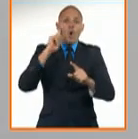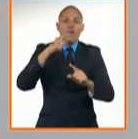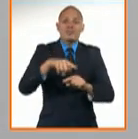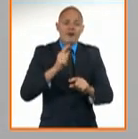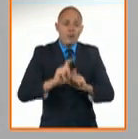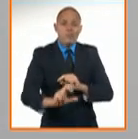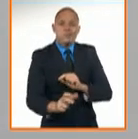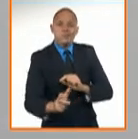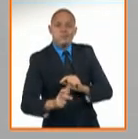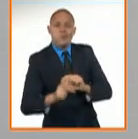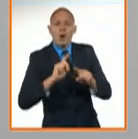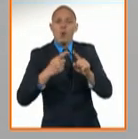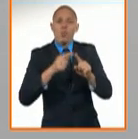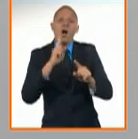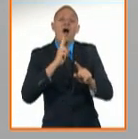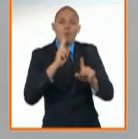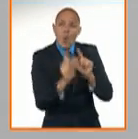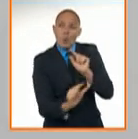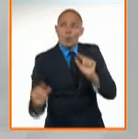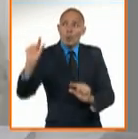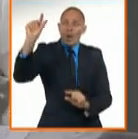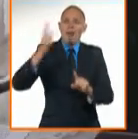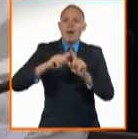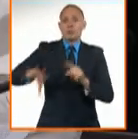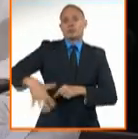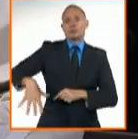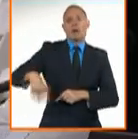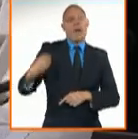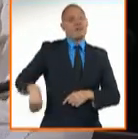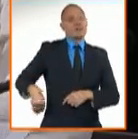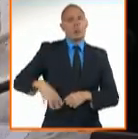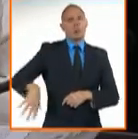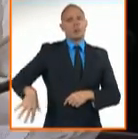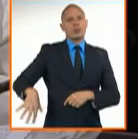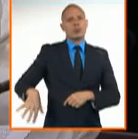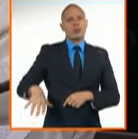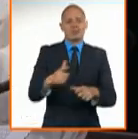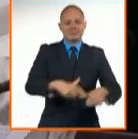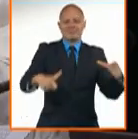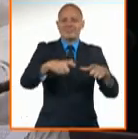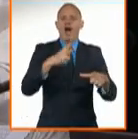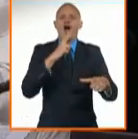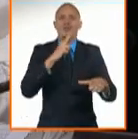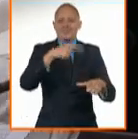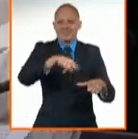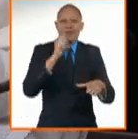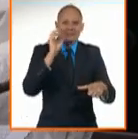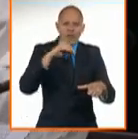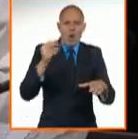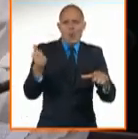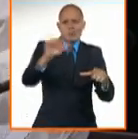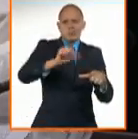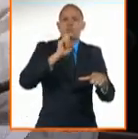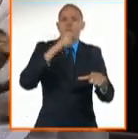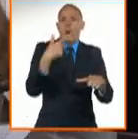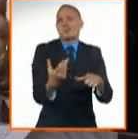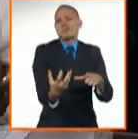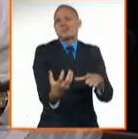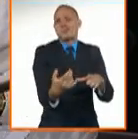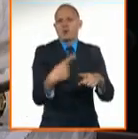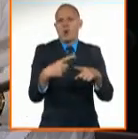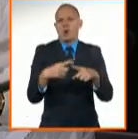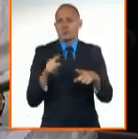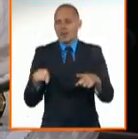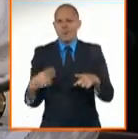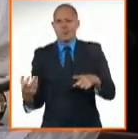entonces la hora si hay que lavar la casa en ese momento se ponen a cocinar entonces hay una coincidencia de tu esas cargas a nivel de hogar y a nivel de